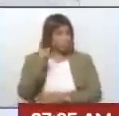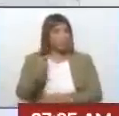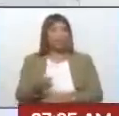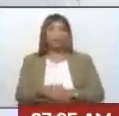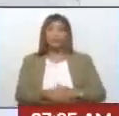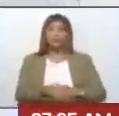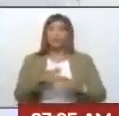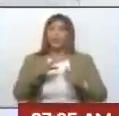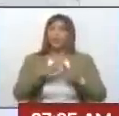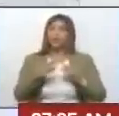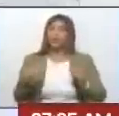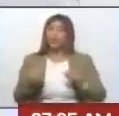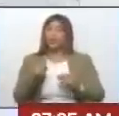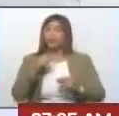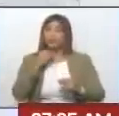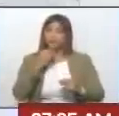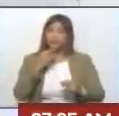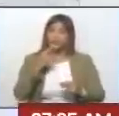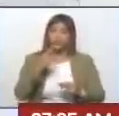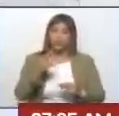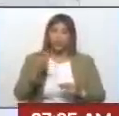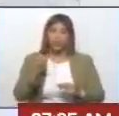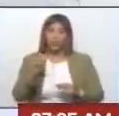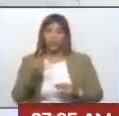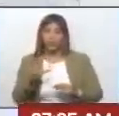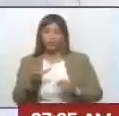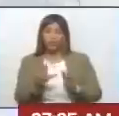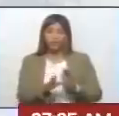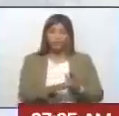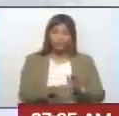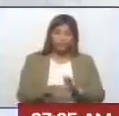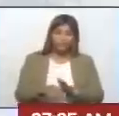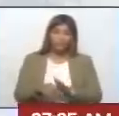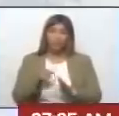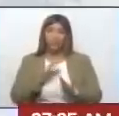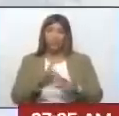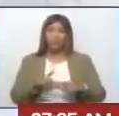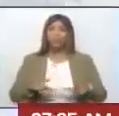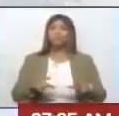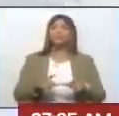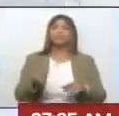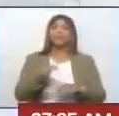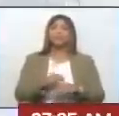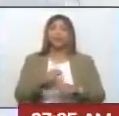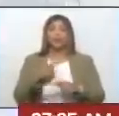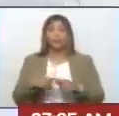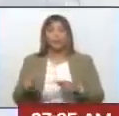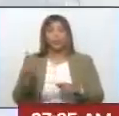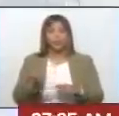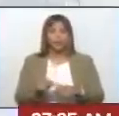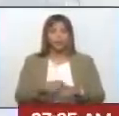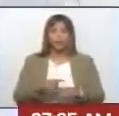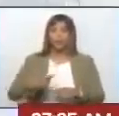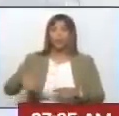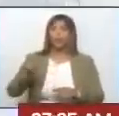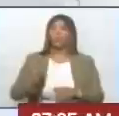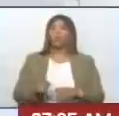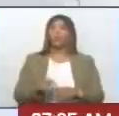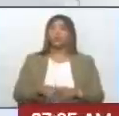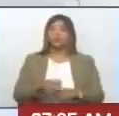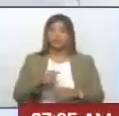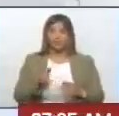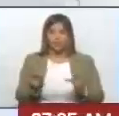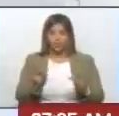todo aquel que tomara 2-3 pesos del erario nacional, pero también para los jueces que